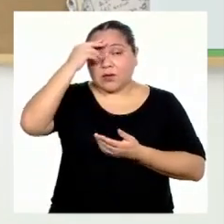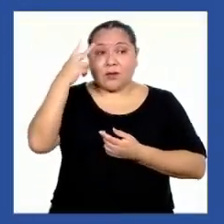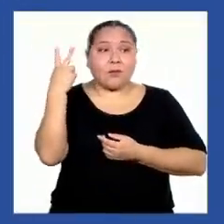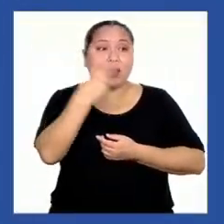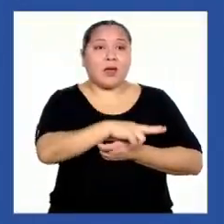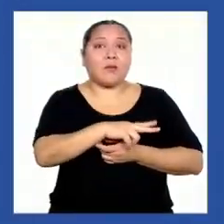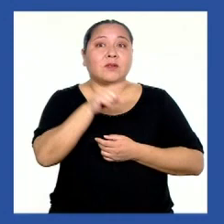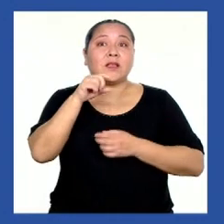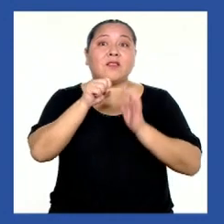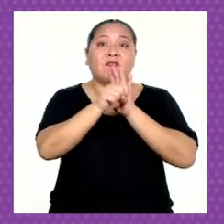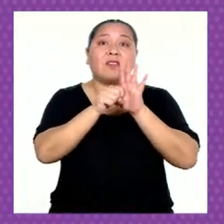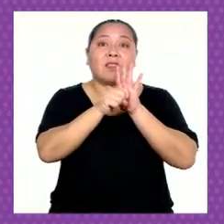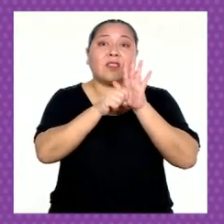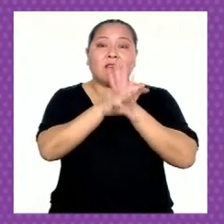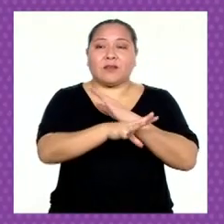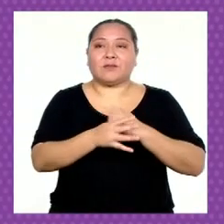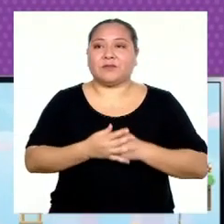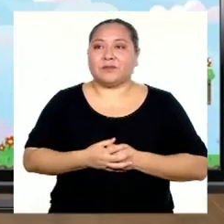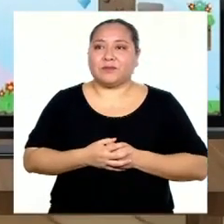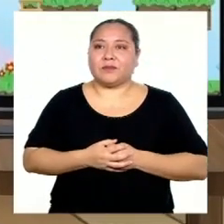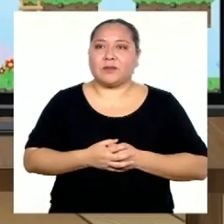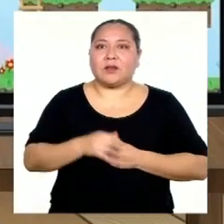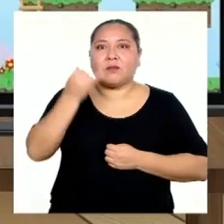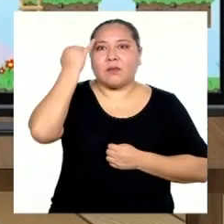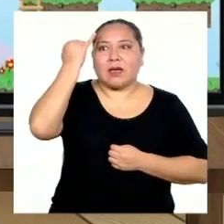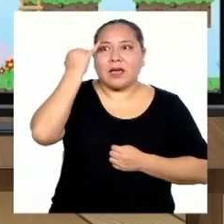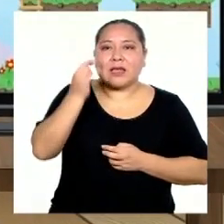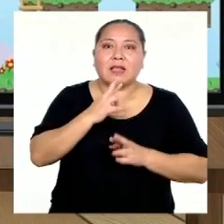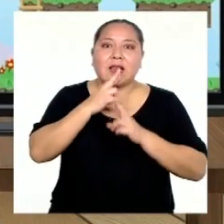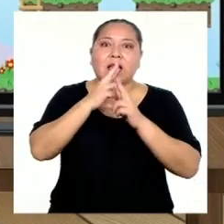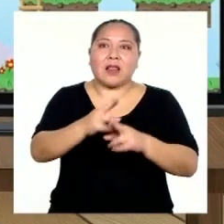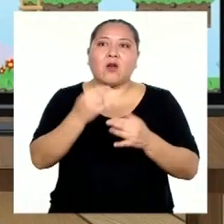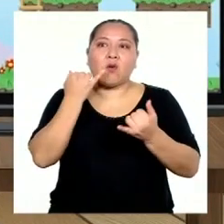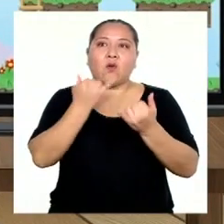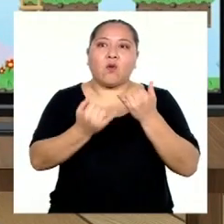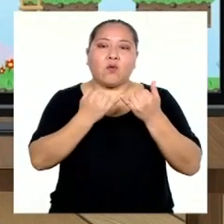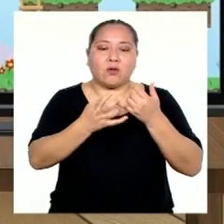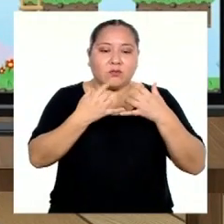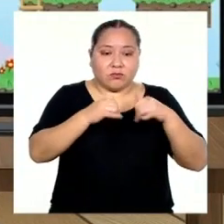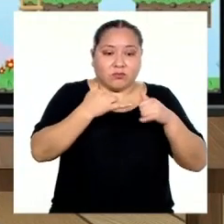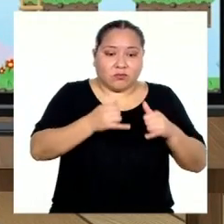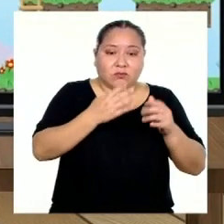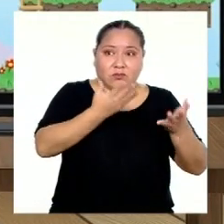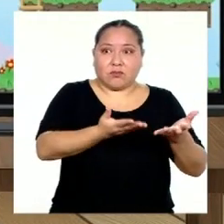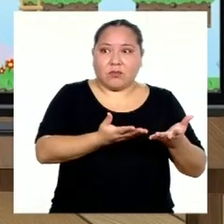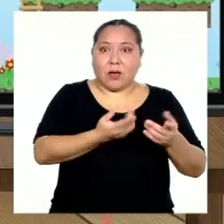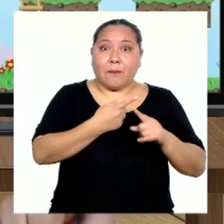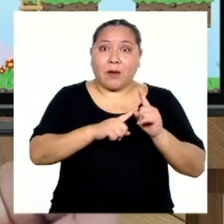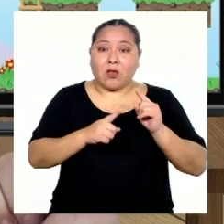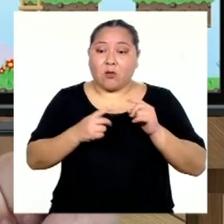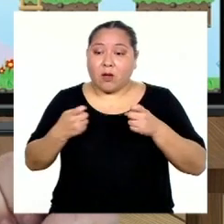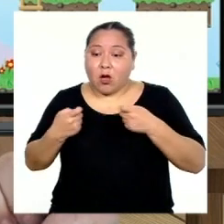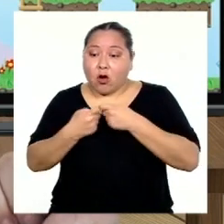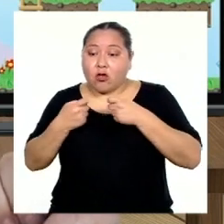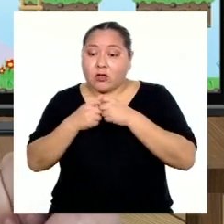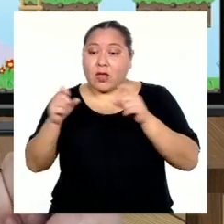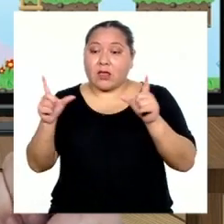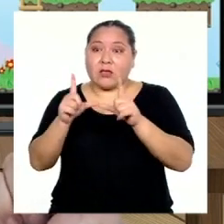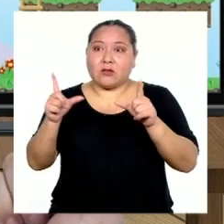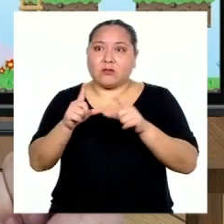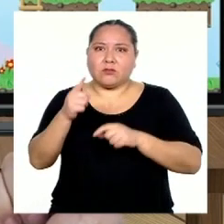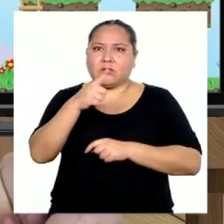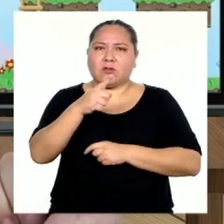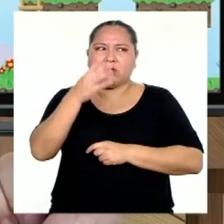video. Imagina que te regalan la última consola de videojuegos, pero al momento de conectarla al televisor no